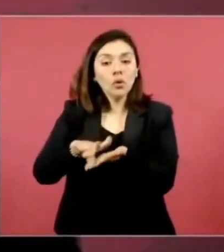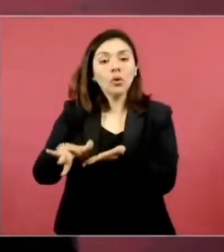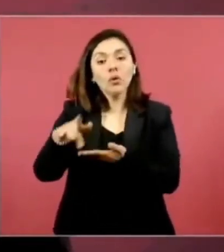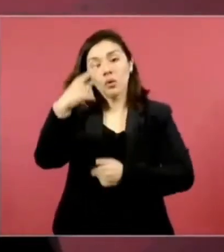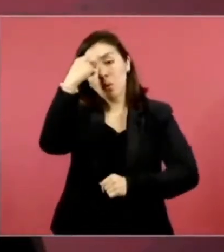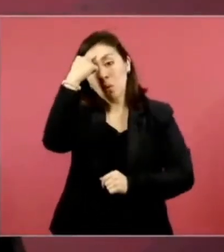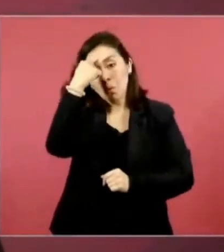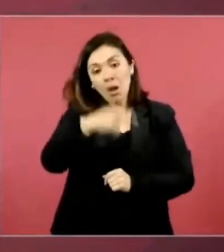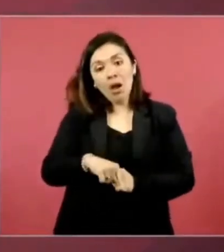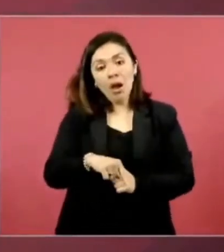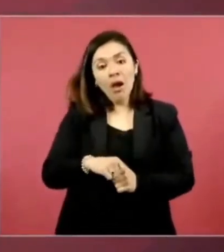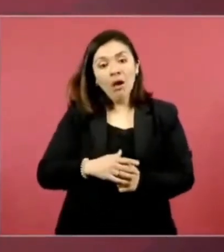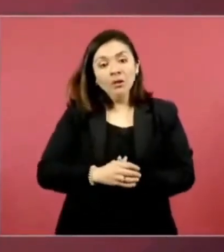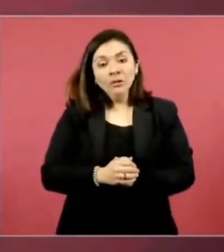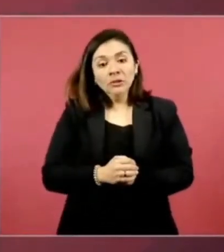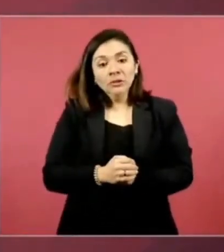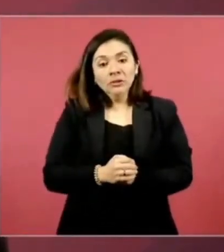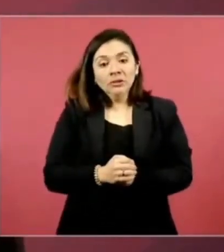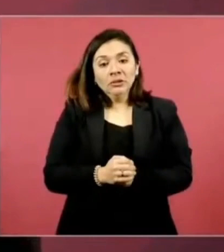para